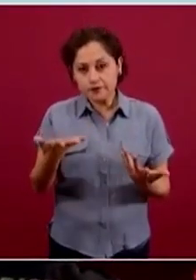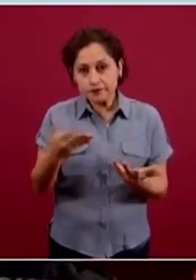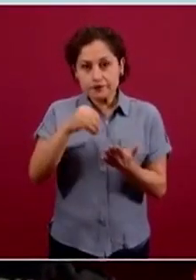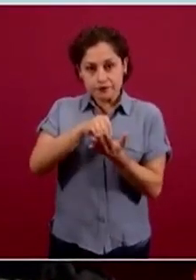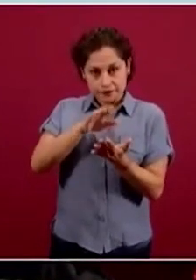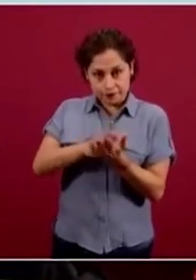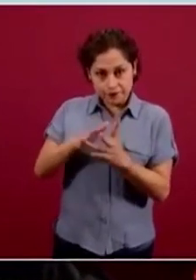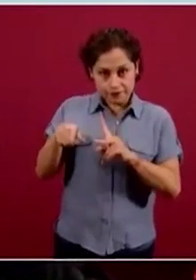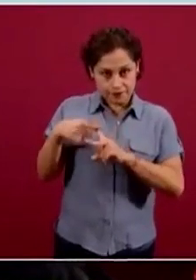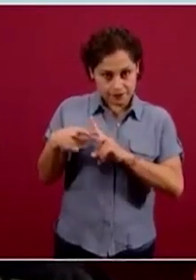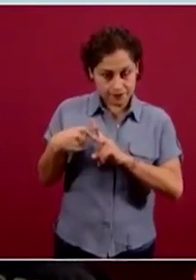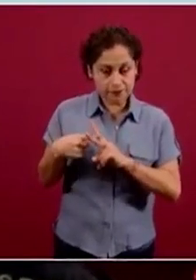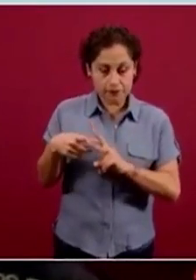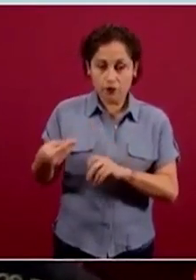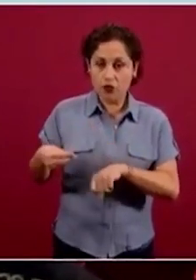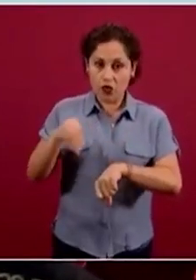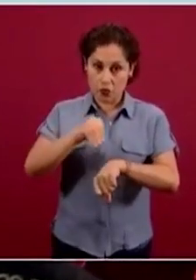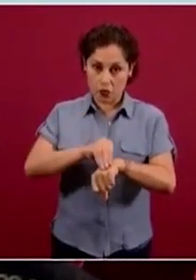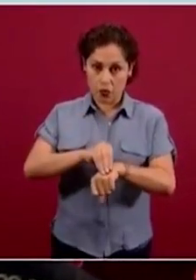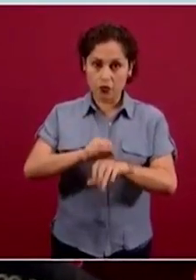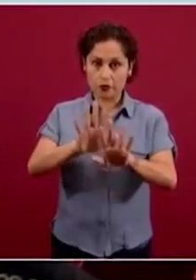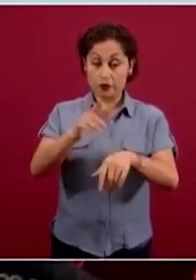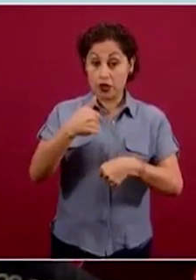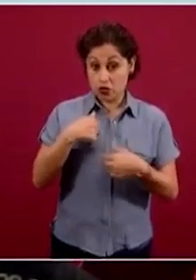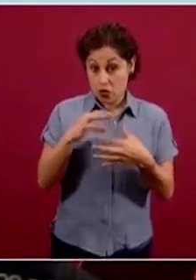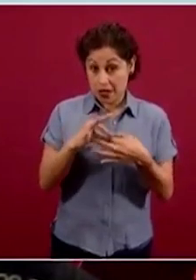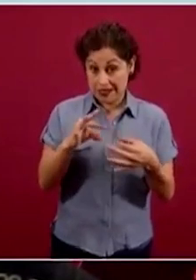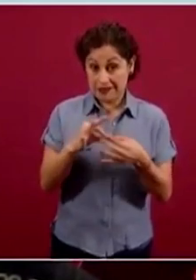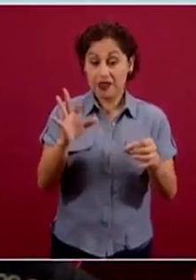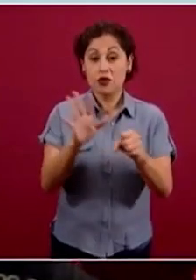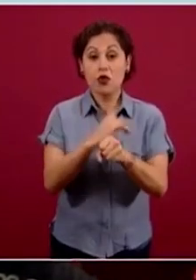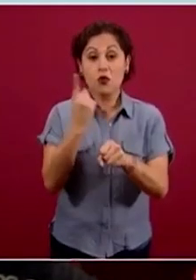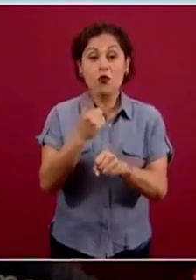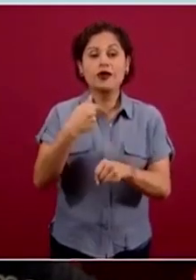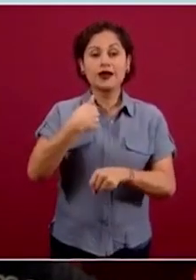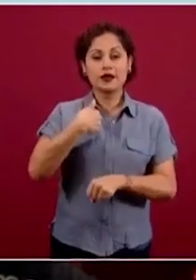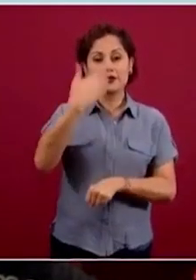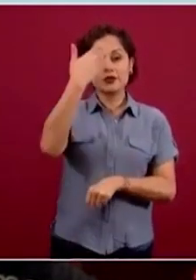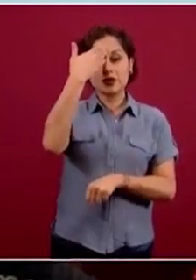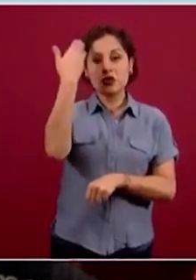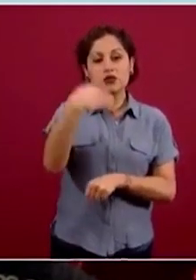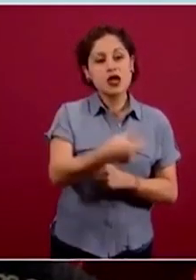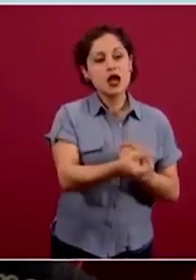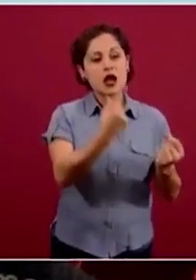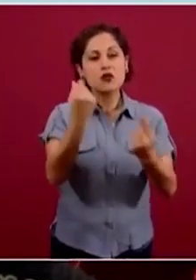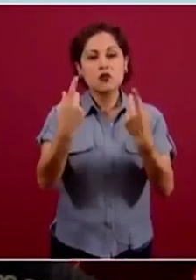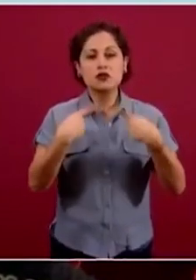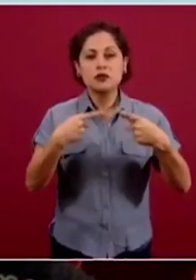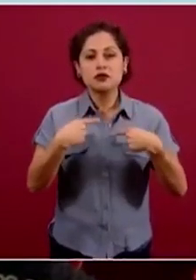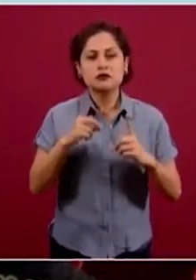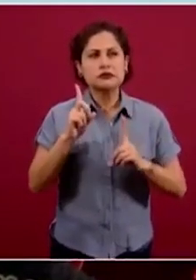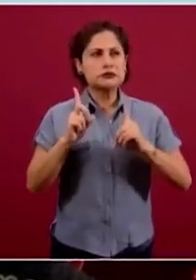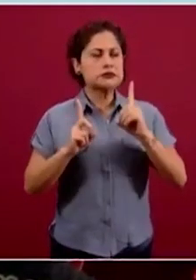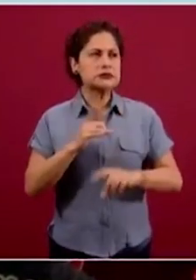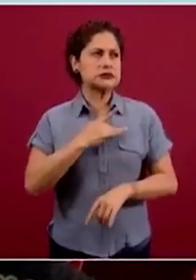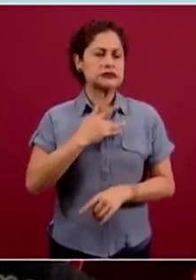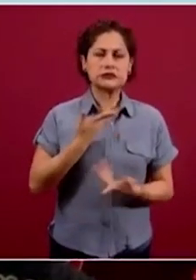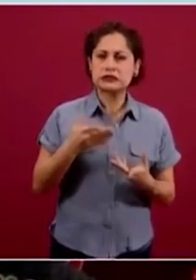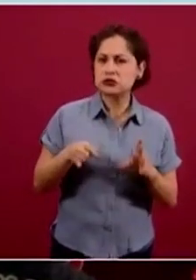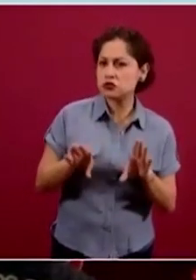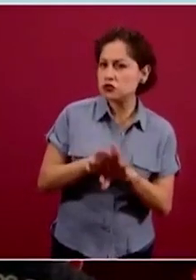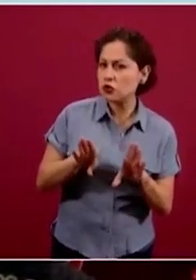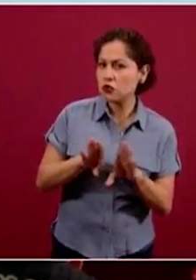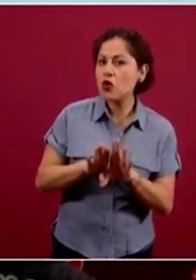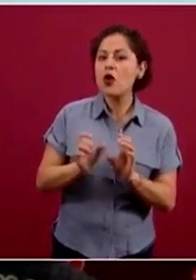esto lo digo en preocupe en particular porque sé que ha habido inquietudes y a veces señalamientos no fundamentados